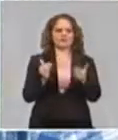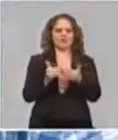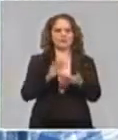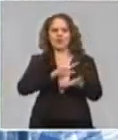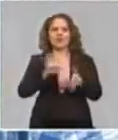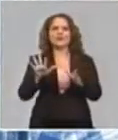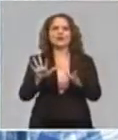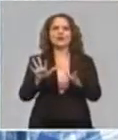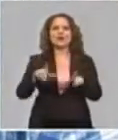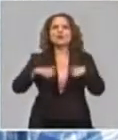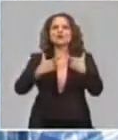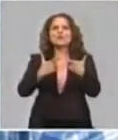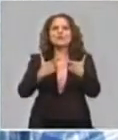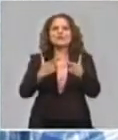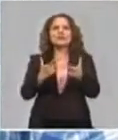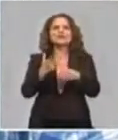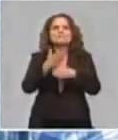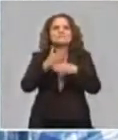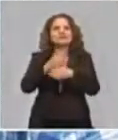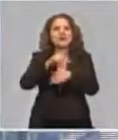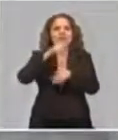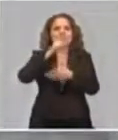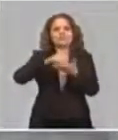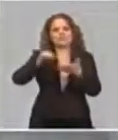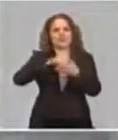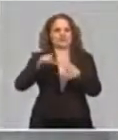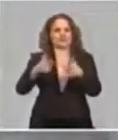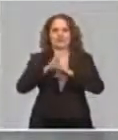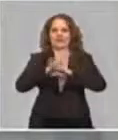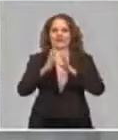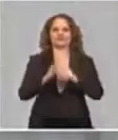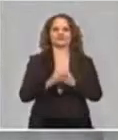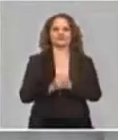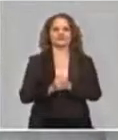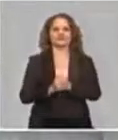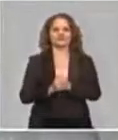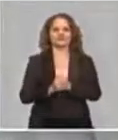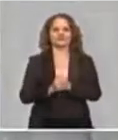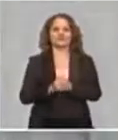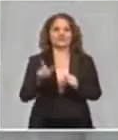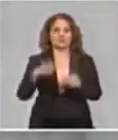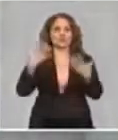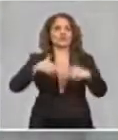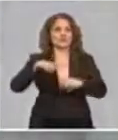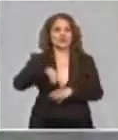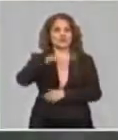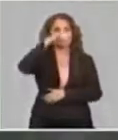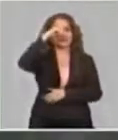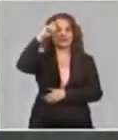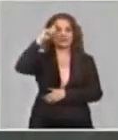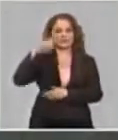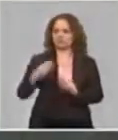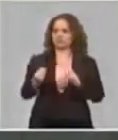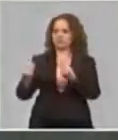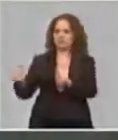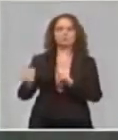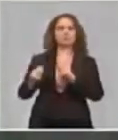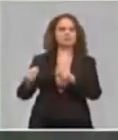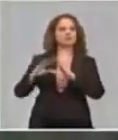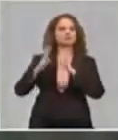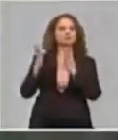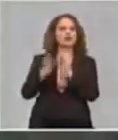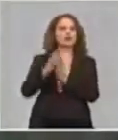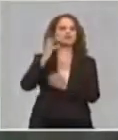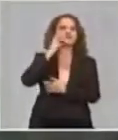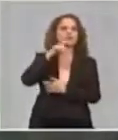mitad del plan cumplido. La fábrica de Siguaney ha entregado los volúmenes de cemento pactados para los